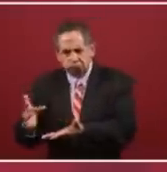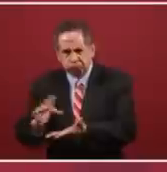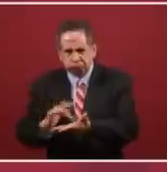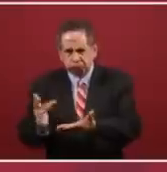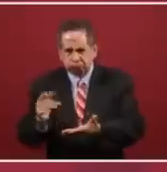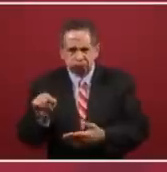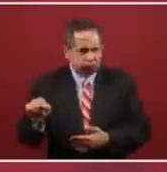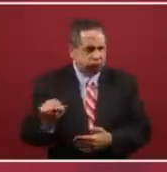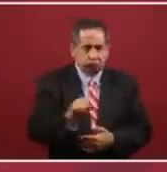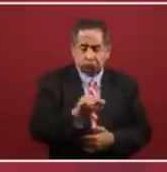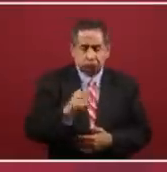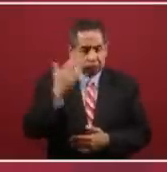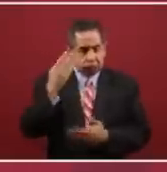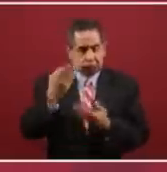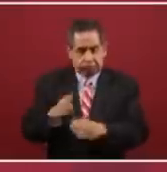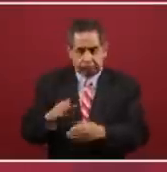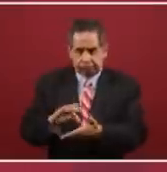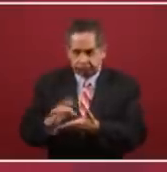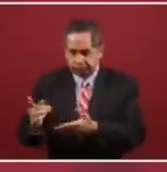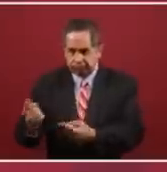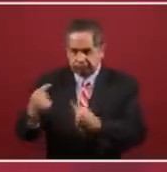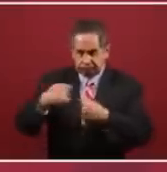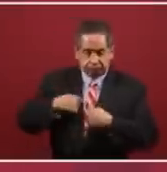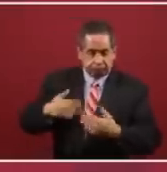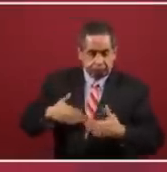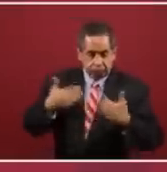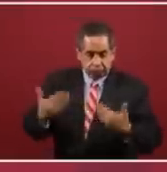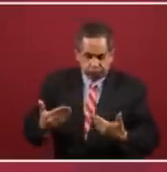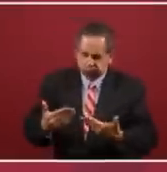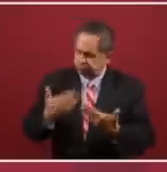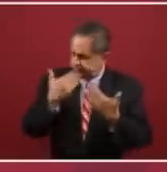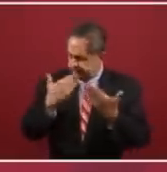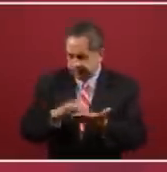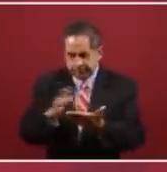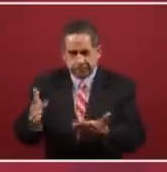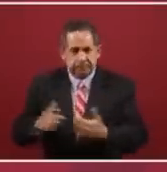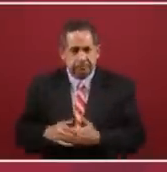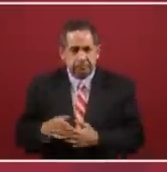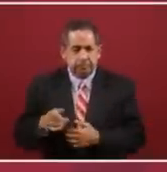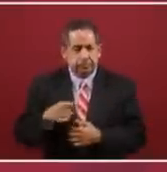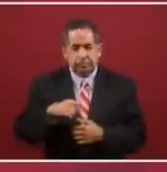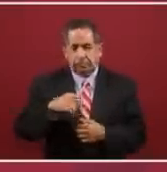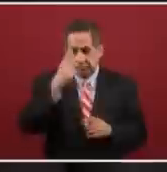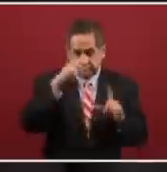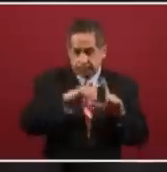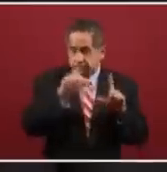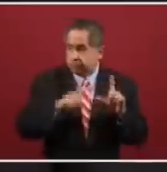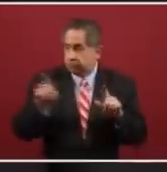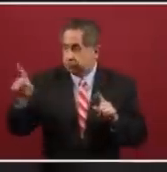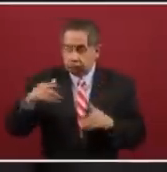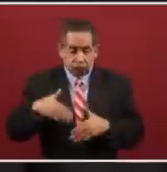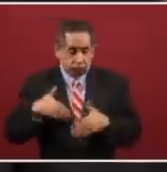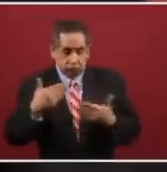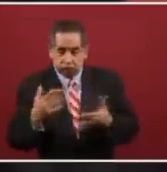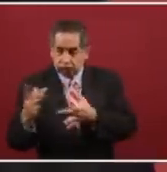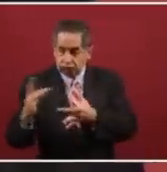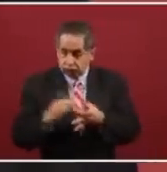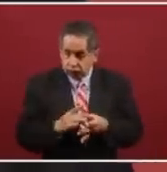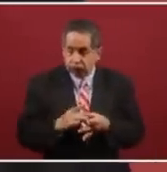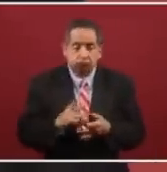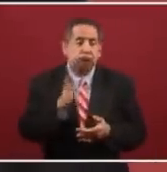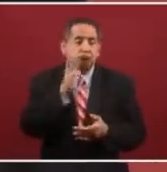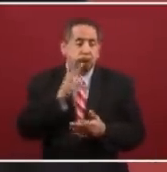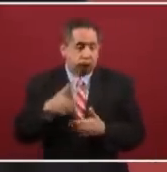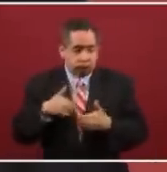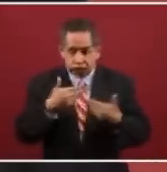por darnos la confianza, por confiar en México, por confiar en